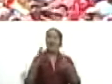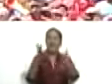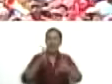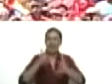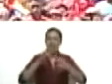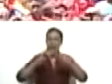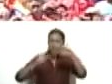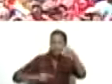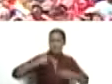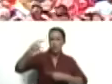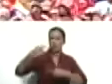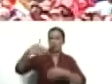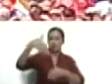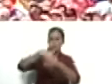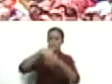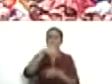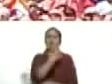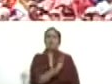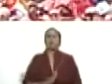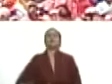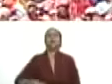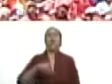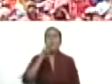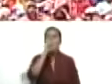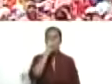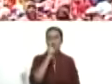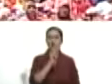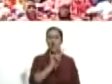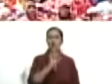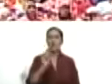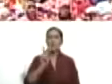elecciones presidenciales de este año.